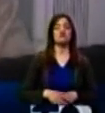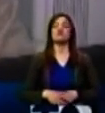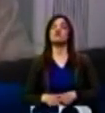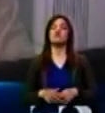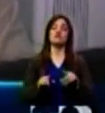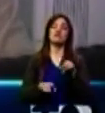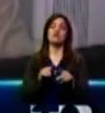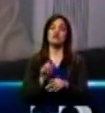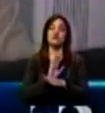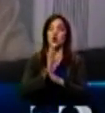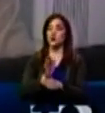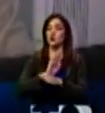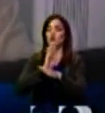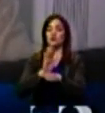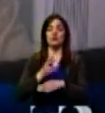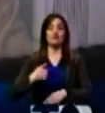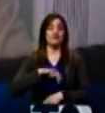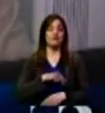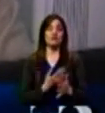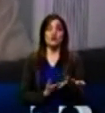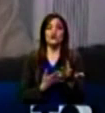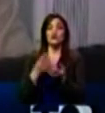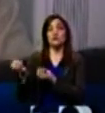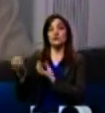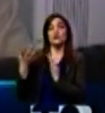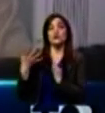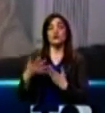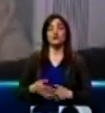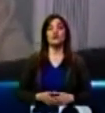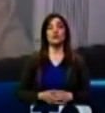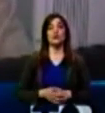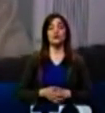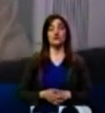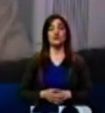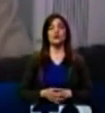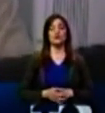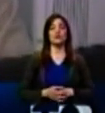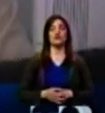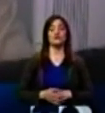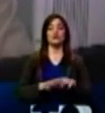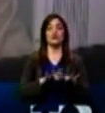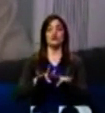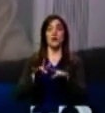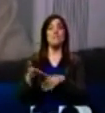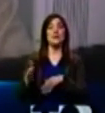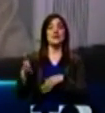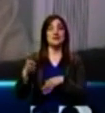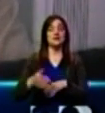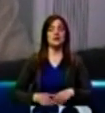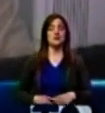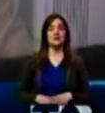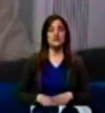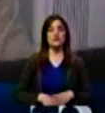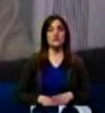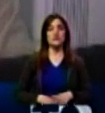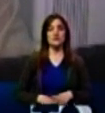cual estamos a la espera del informe de la Secretaría de Pesca. Ellos determinarán